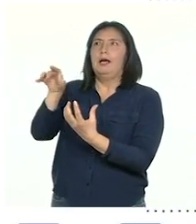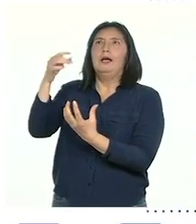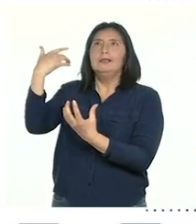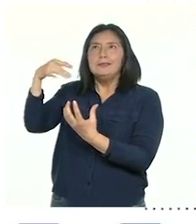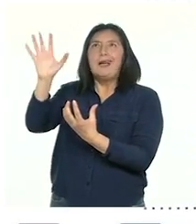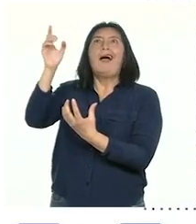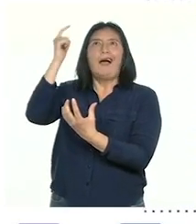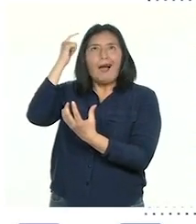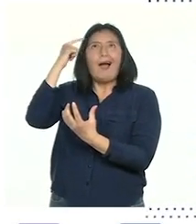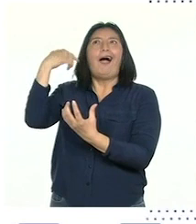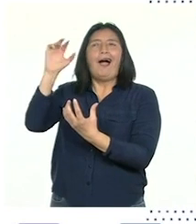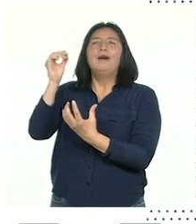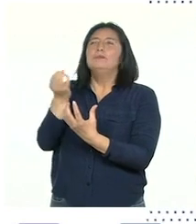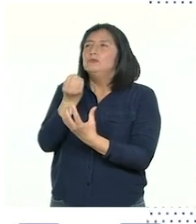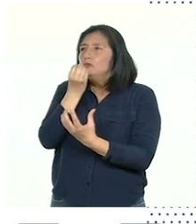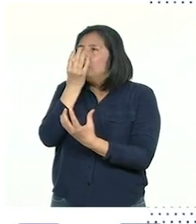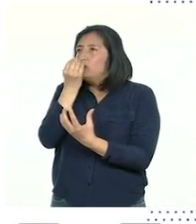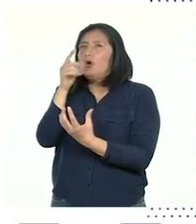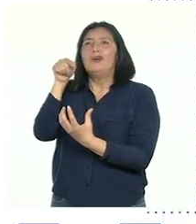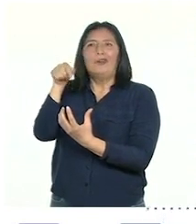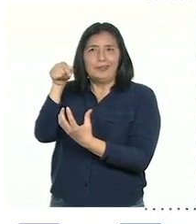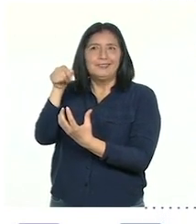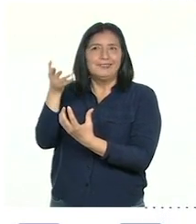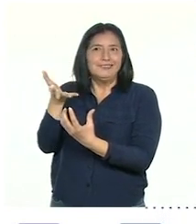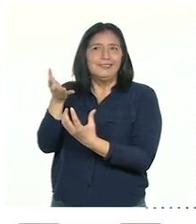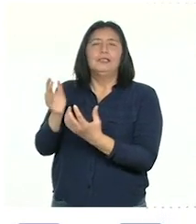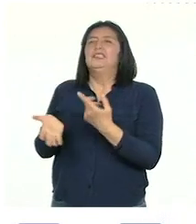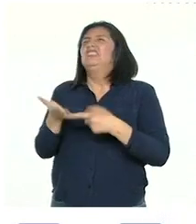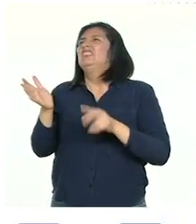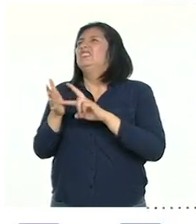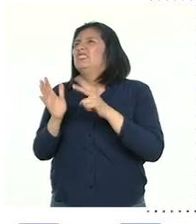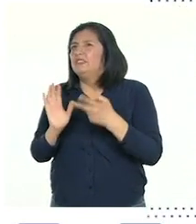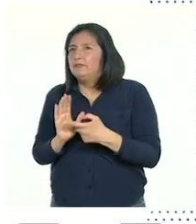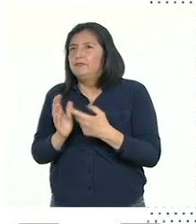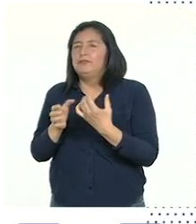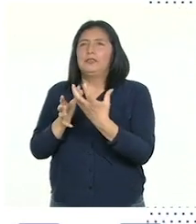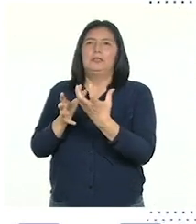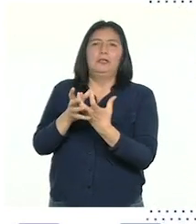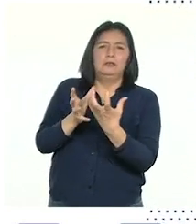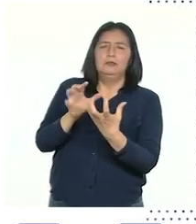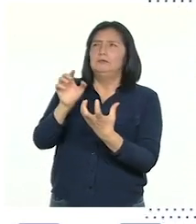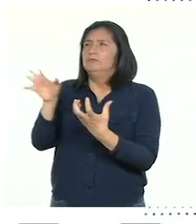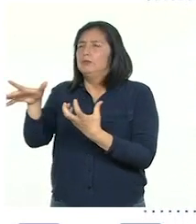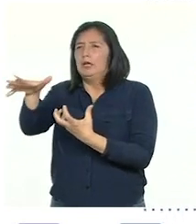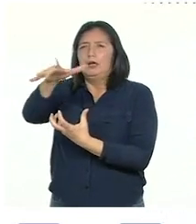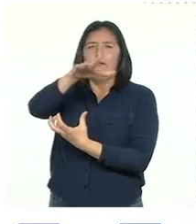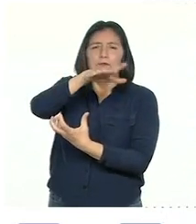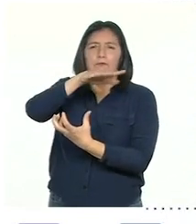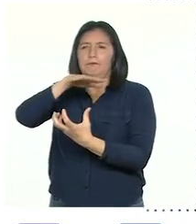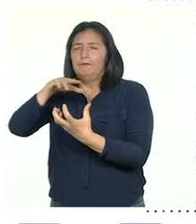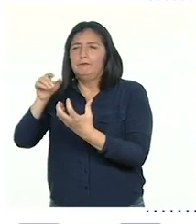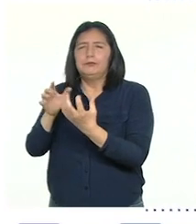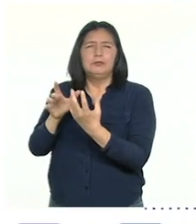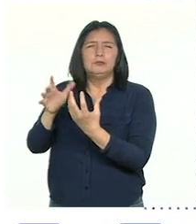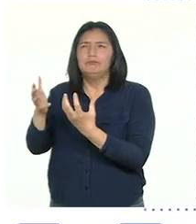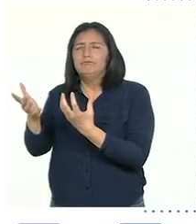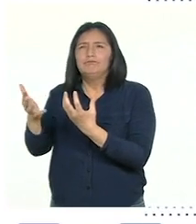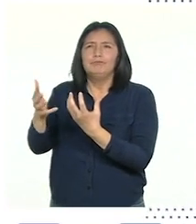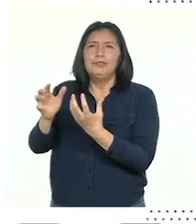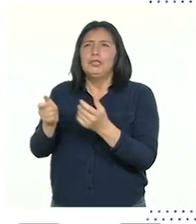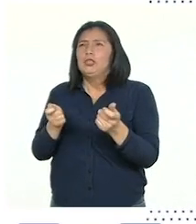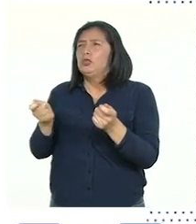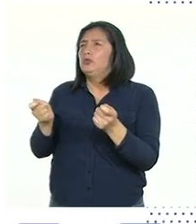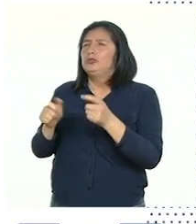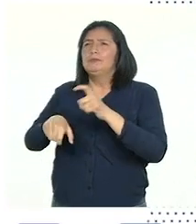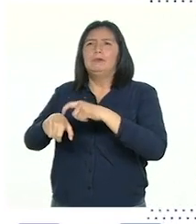el momento de florecer. Es decir, captan las condiciones externas favorables y controlan